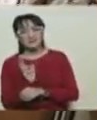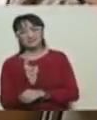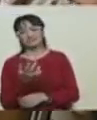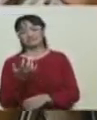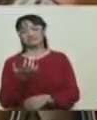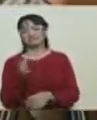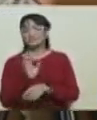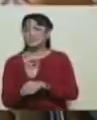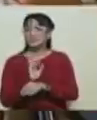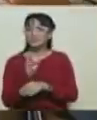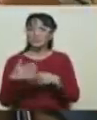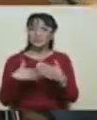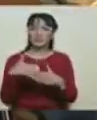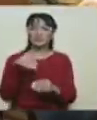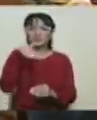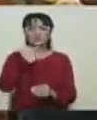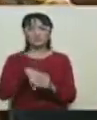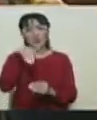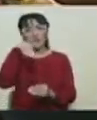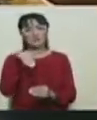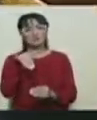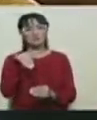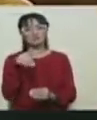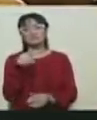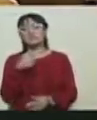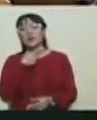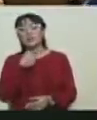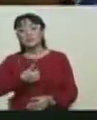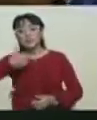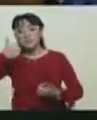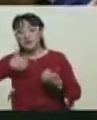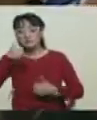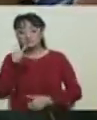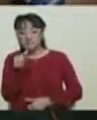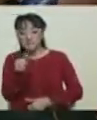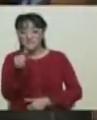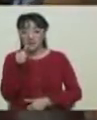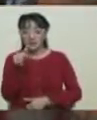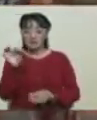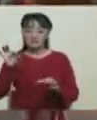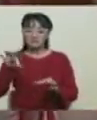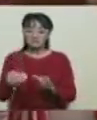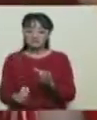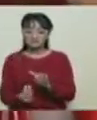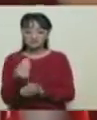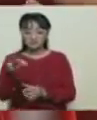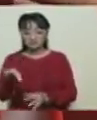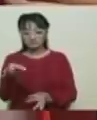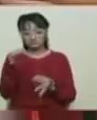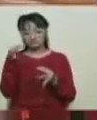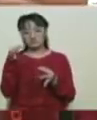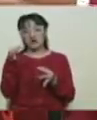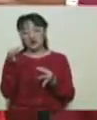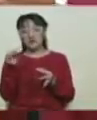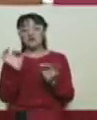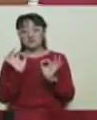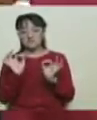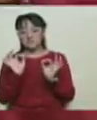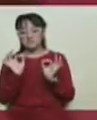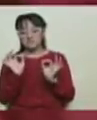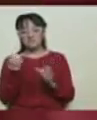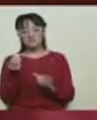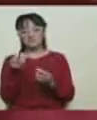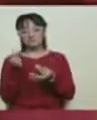cuestiones de segundo ya marcó el candidato de su preferencia, chequeó la máquina de votación, depositó su voto